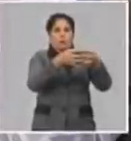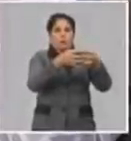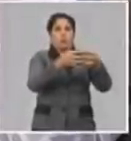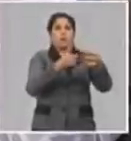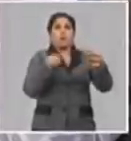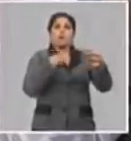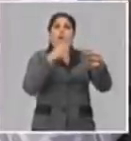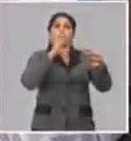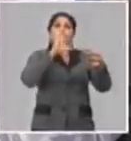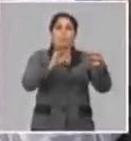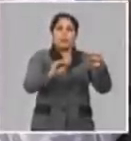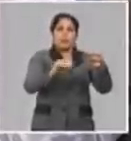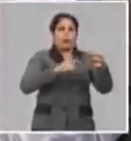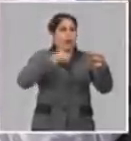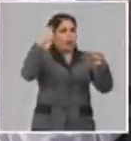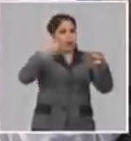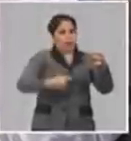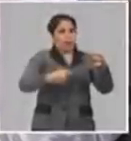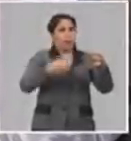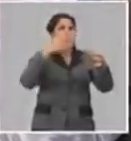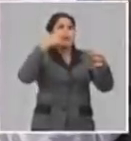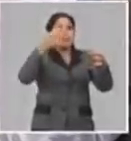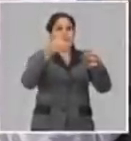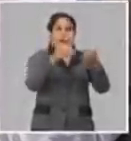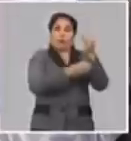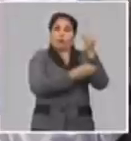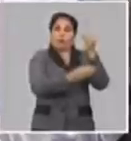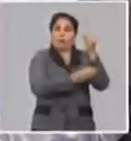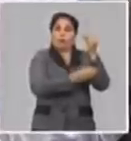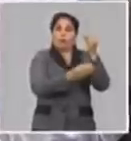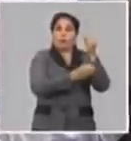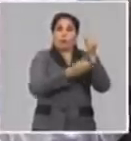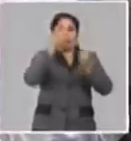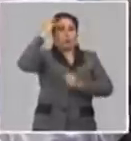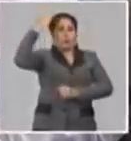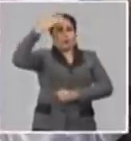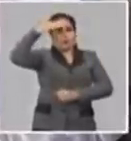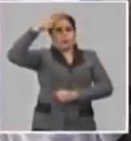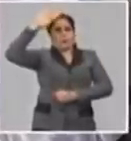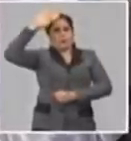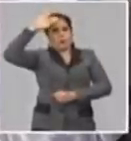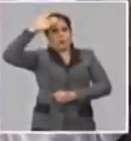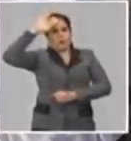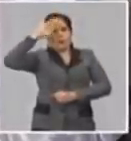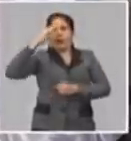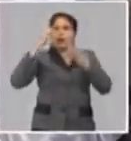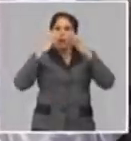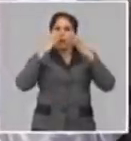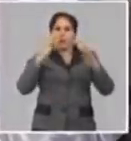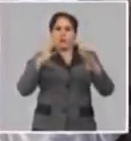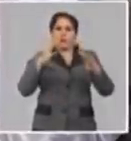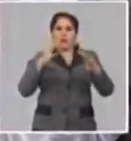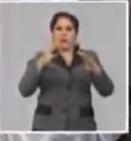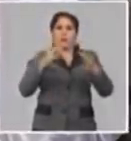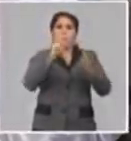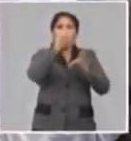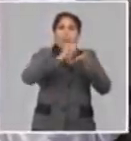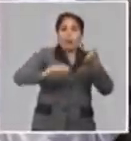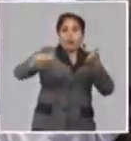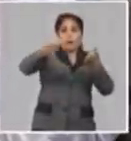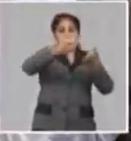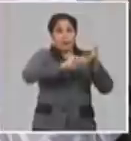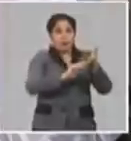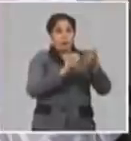Nosotros reafirmamos que es una fortaleza de nuestro sistema. Es una fortaleza de nuestro sistema.